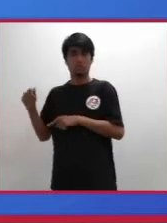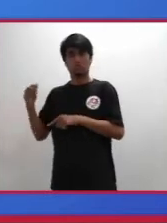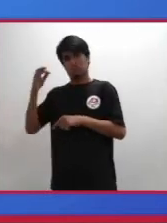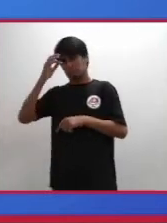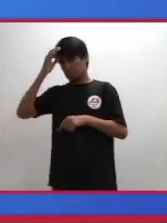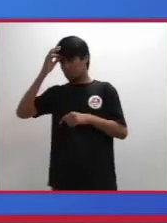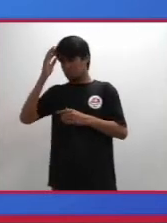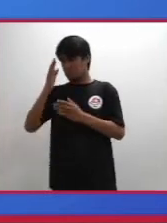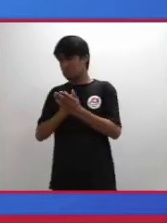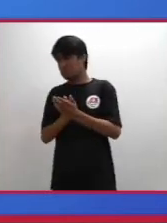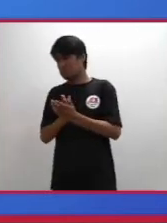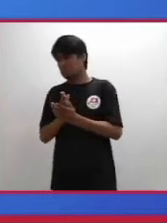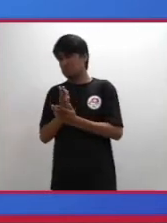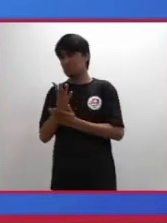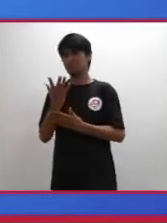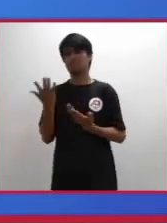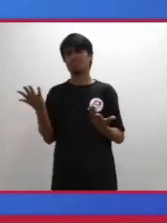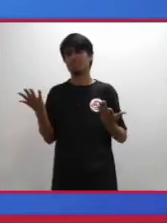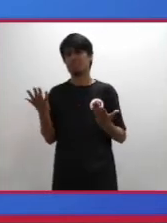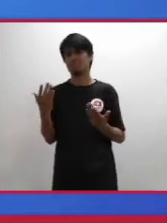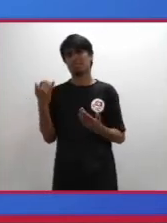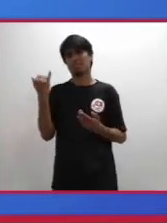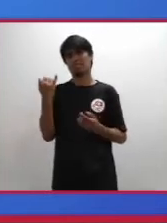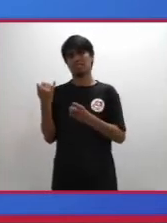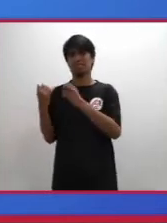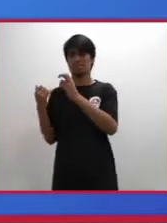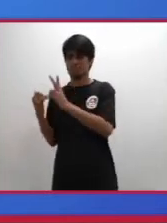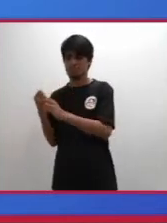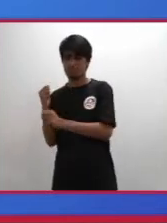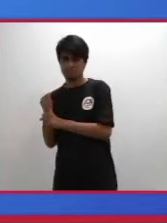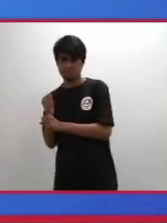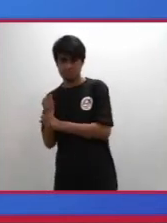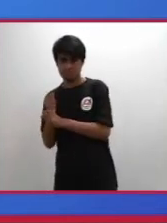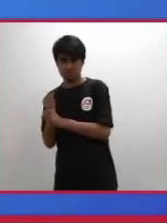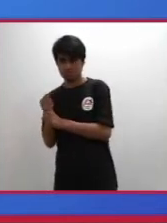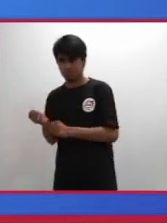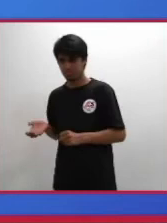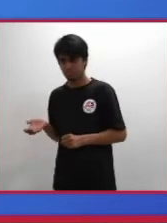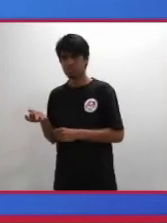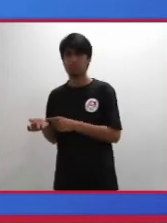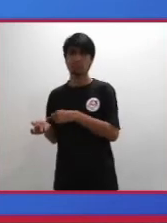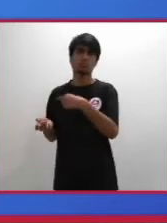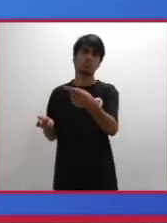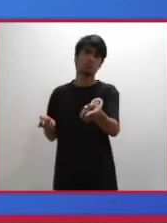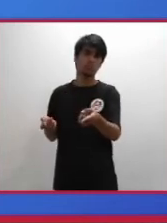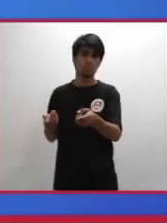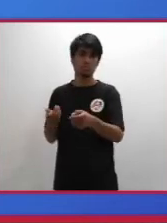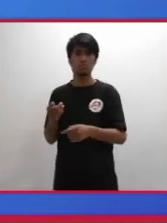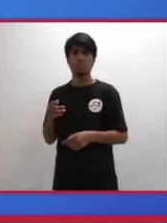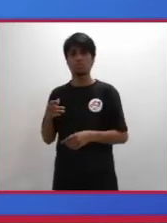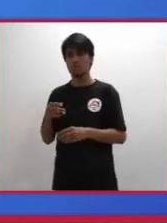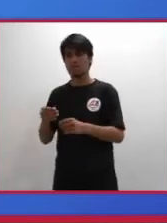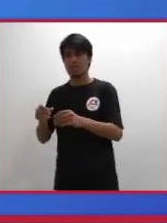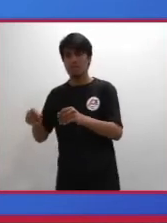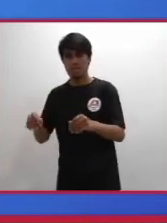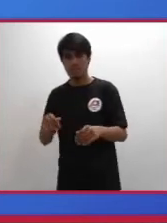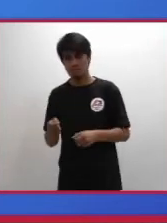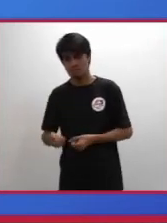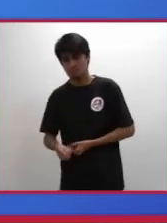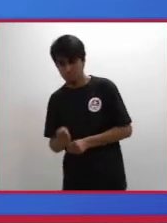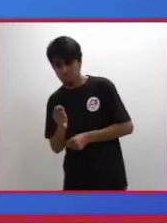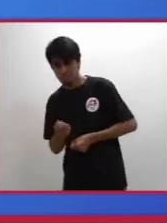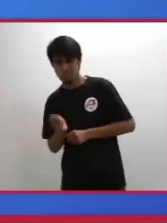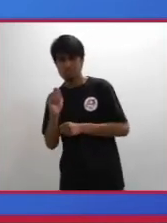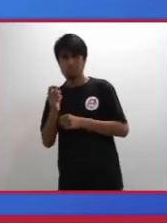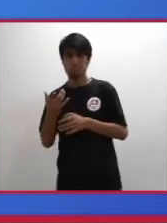donde existen dos personas trabajando, una en una máquina, otra sobre el camino,